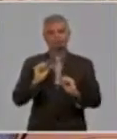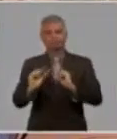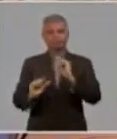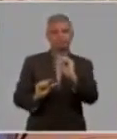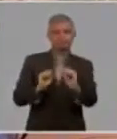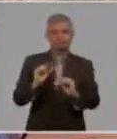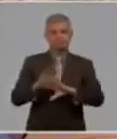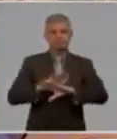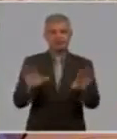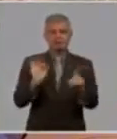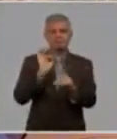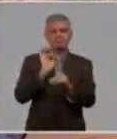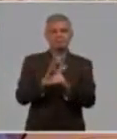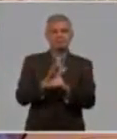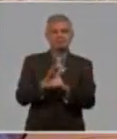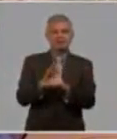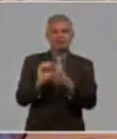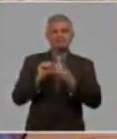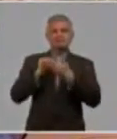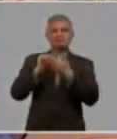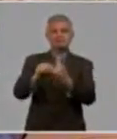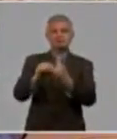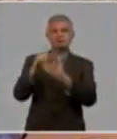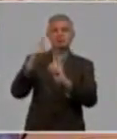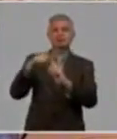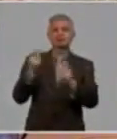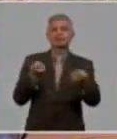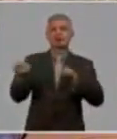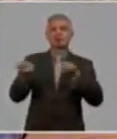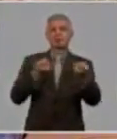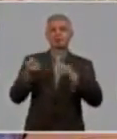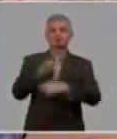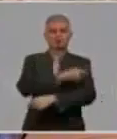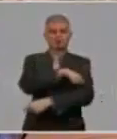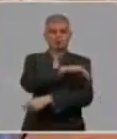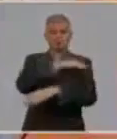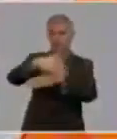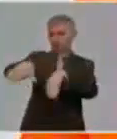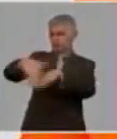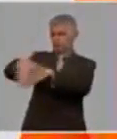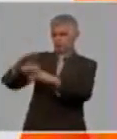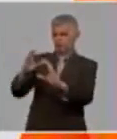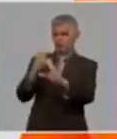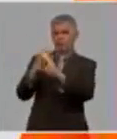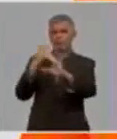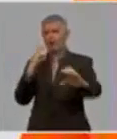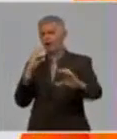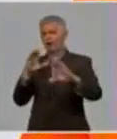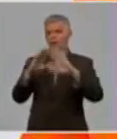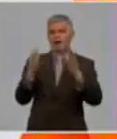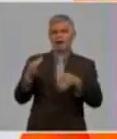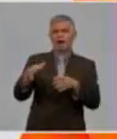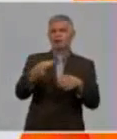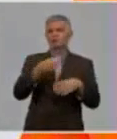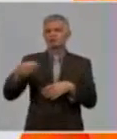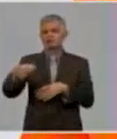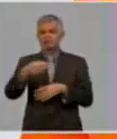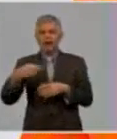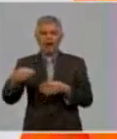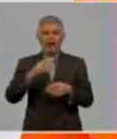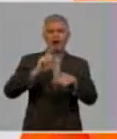significa limitaciones. Los servicios de transporte público a nivel de provincia, me refiero al urbano, interurbano, intermunicipal,